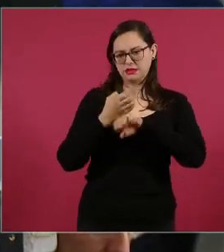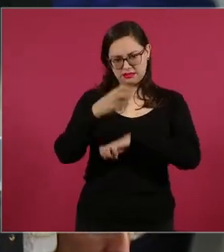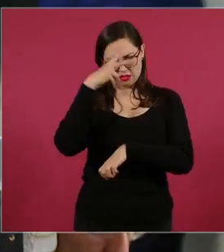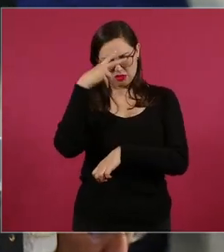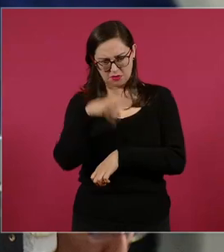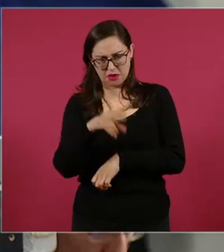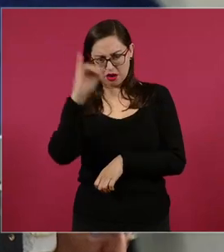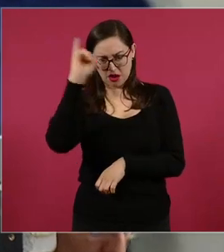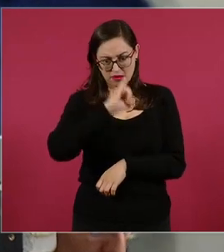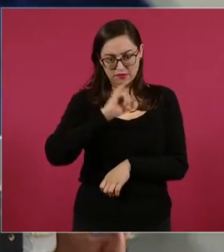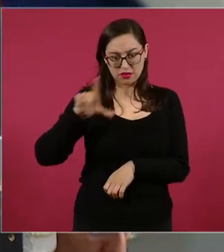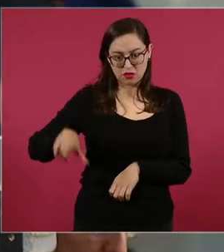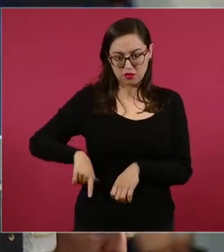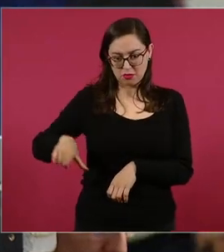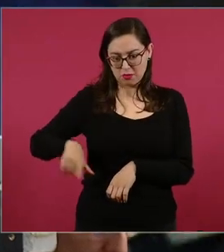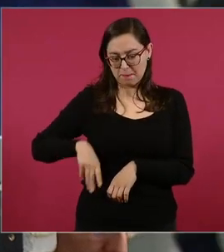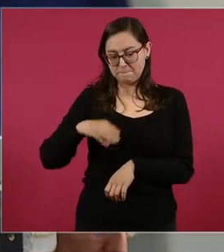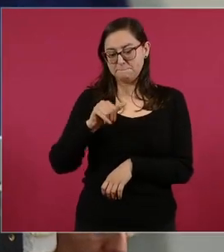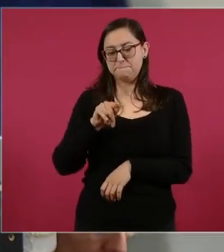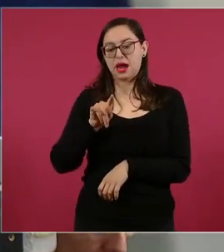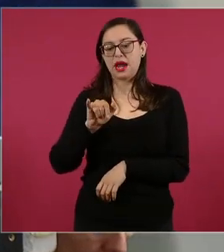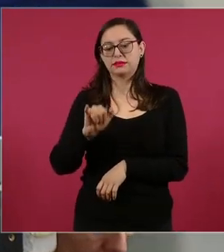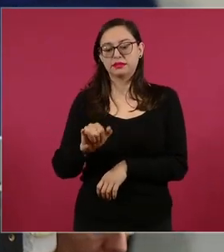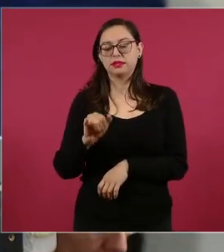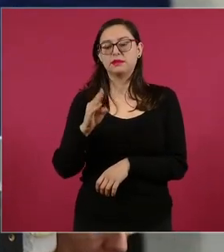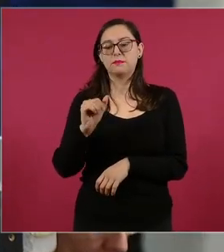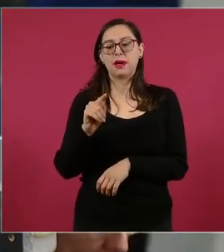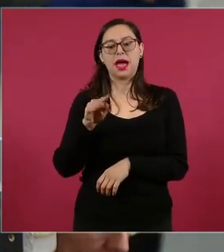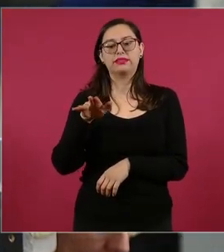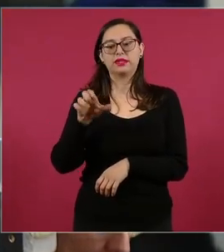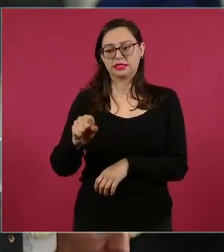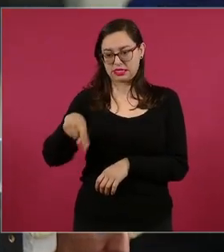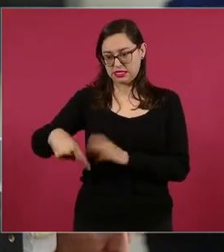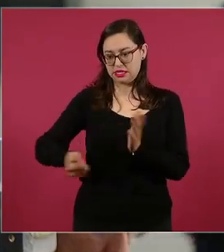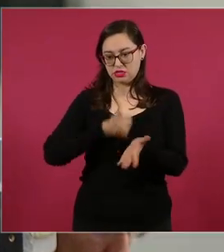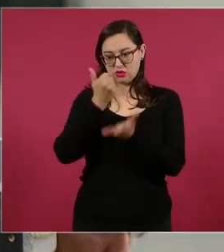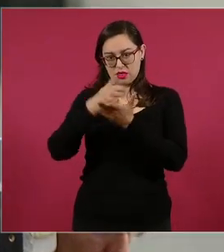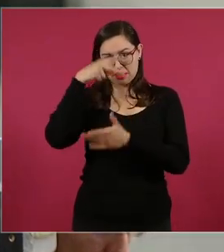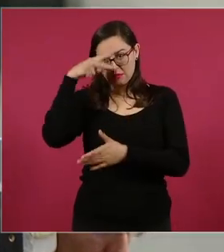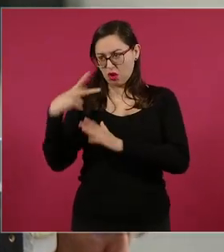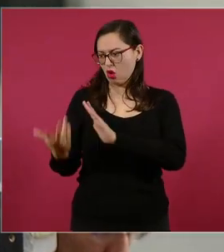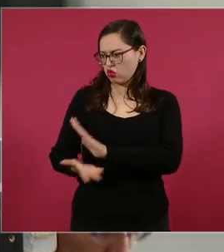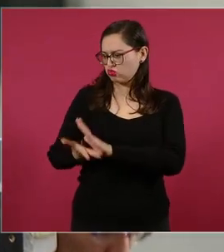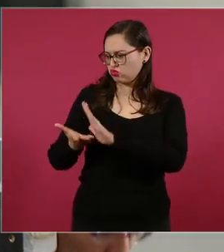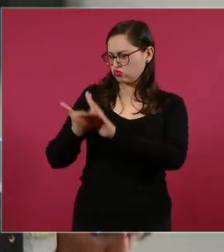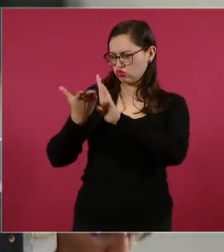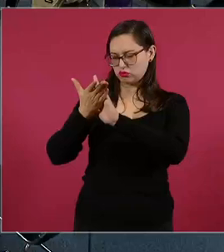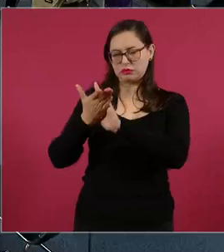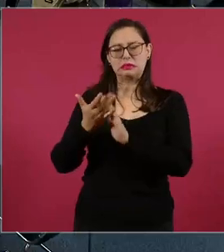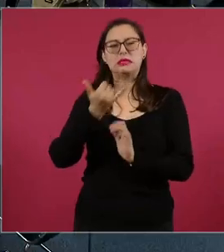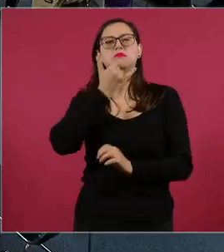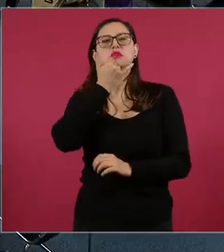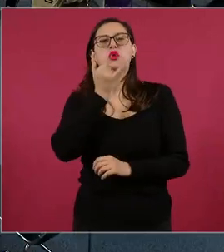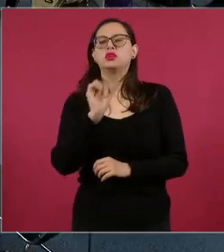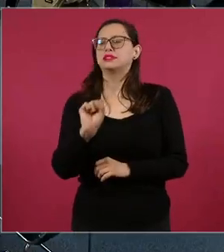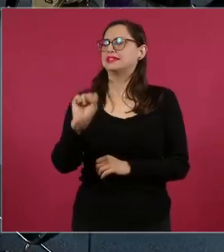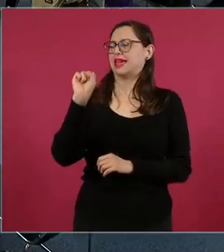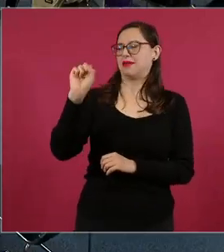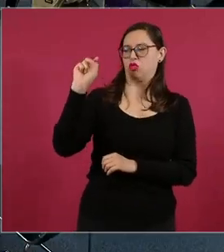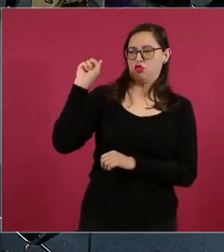México y el jefe de gobierno, Martí Batres. Supervisaron obras ese día. Preguntarle sobre este tema, presidente.